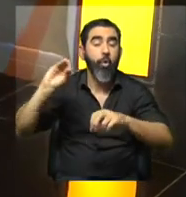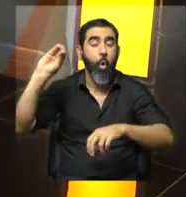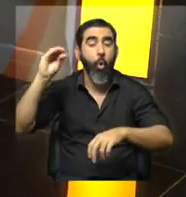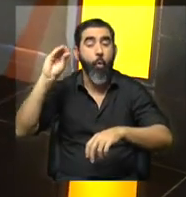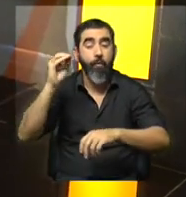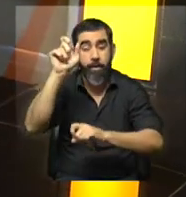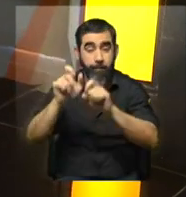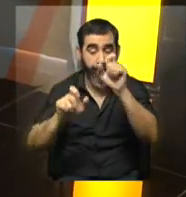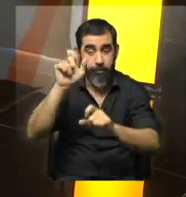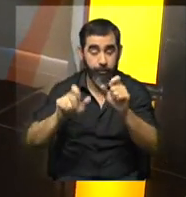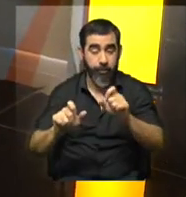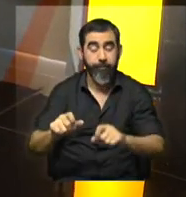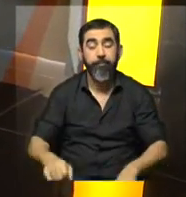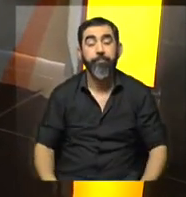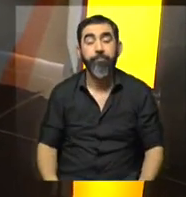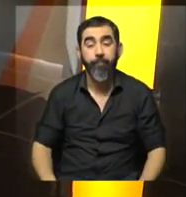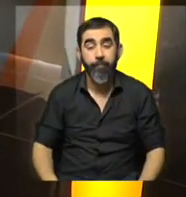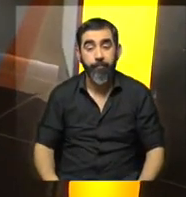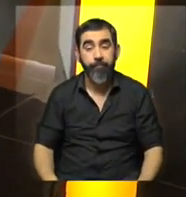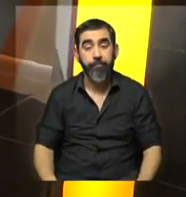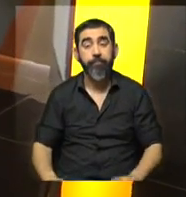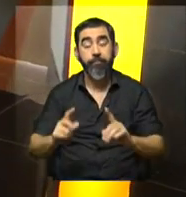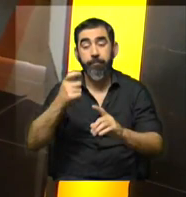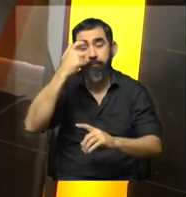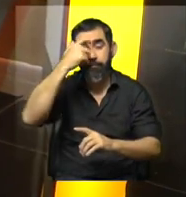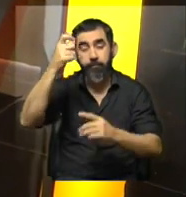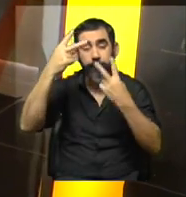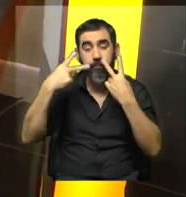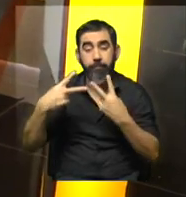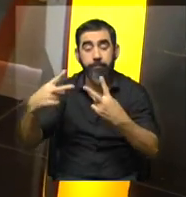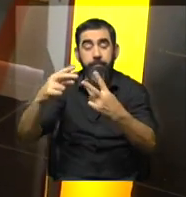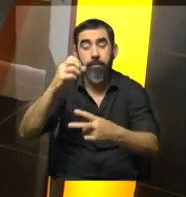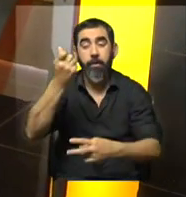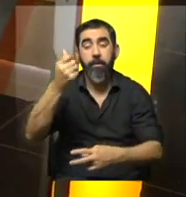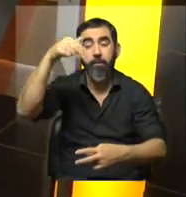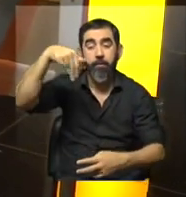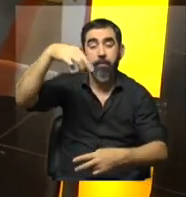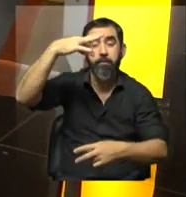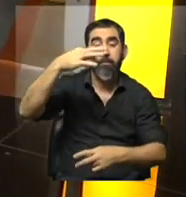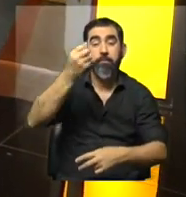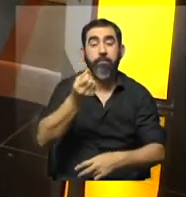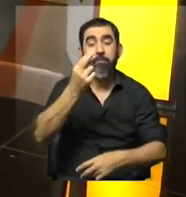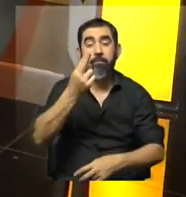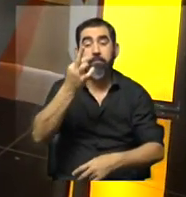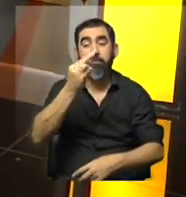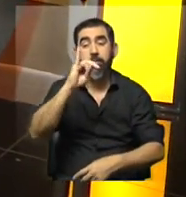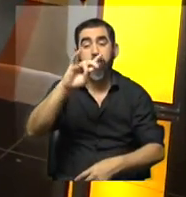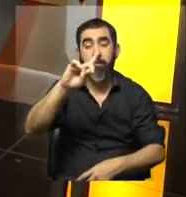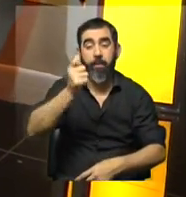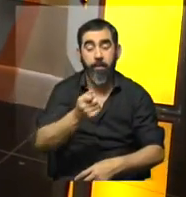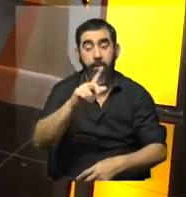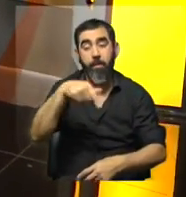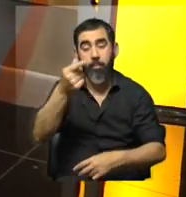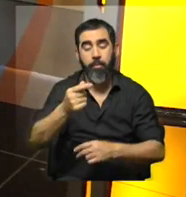en la población de científicos jóvenes que había viajado a la Antártida en aquel momento, que fue un muy buen elemento de estudio. Después hubo